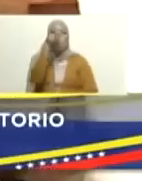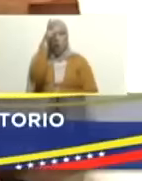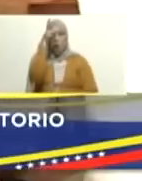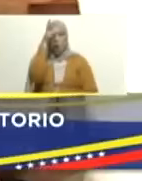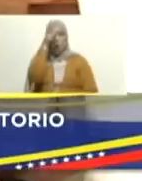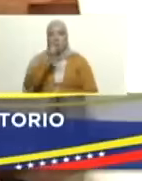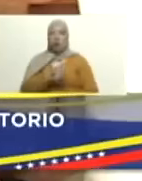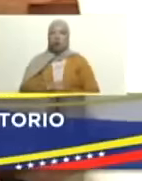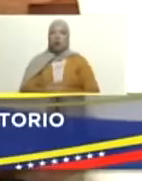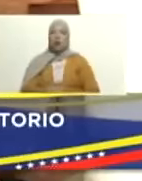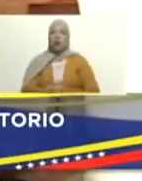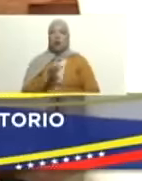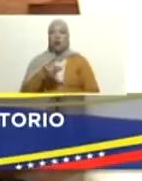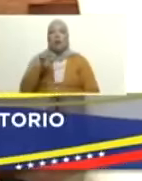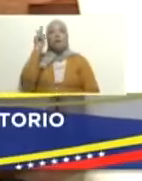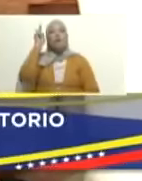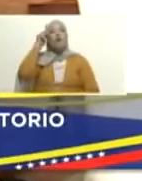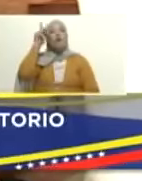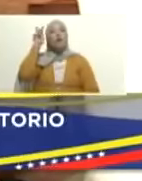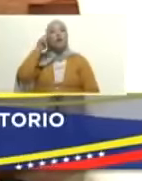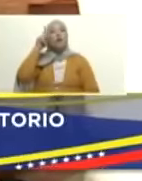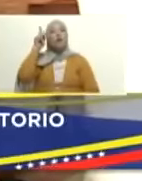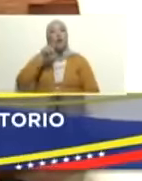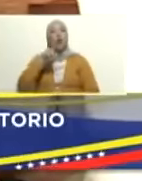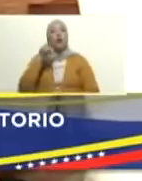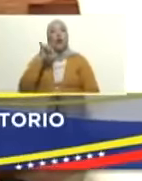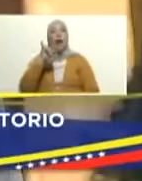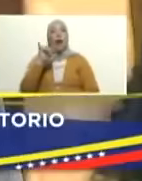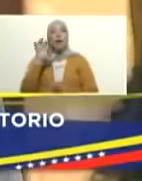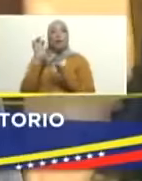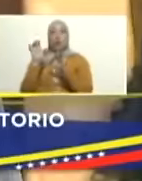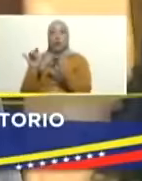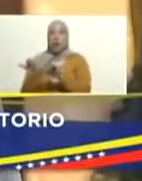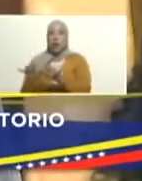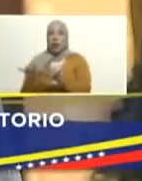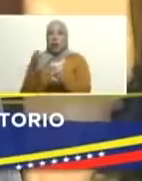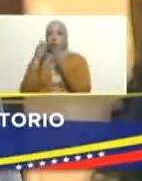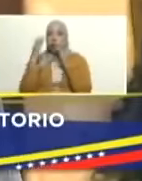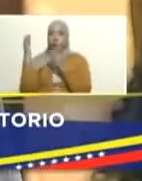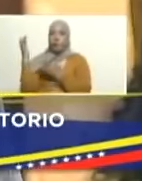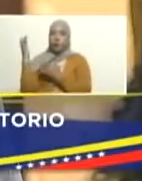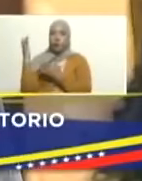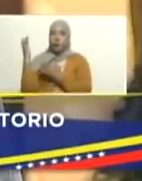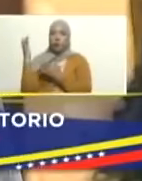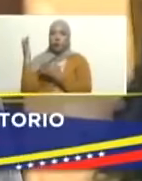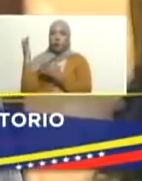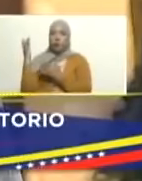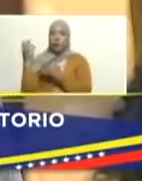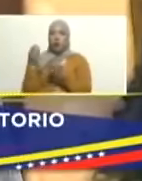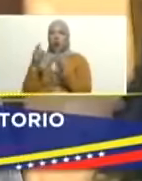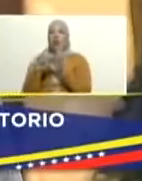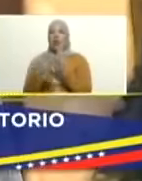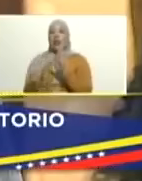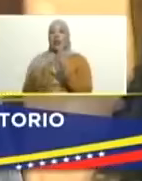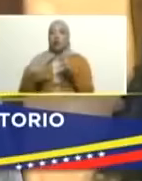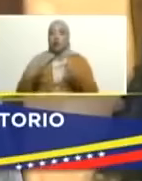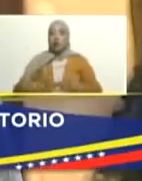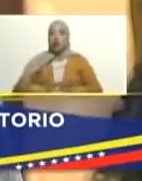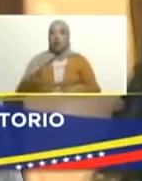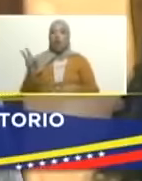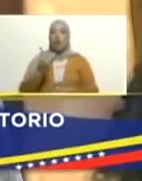Profesor Larry Daboe, secretario ejecutivo del Consejo Nacional de los Derechos Humanos de